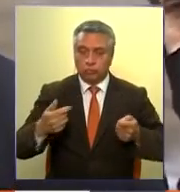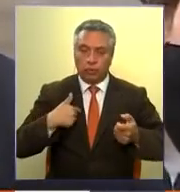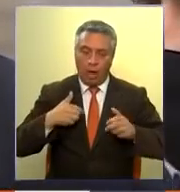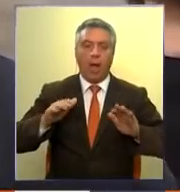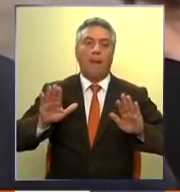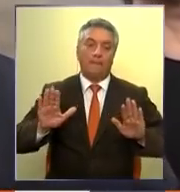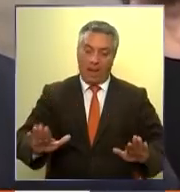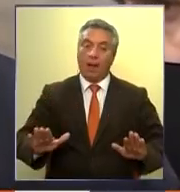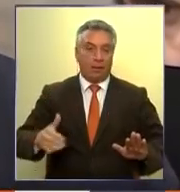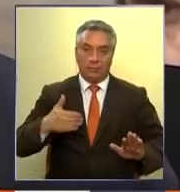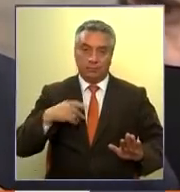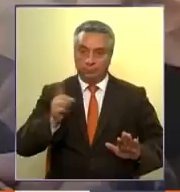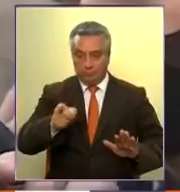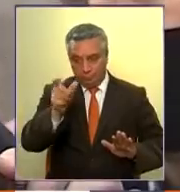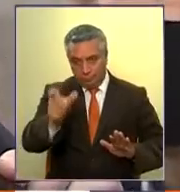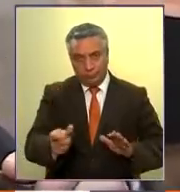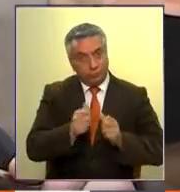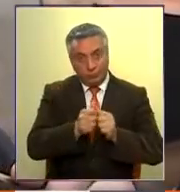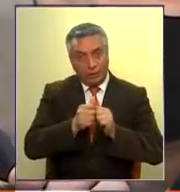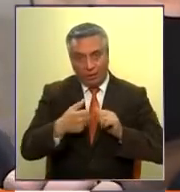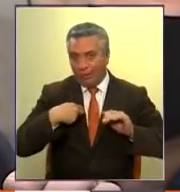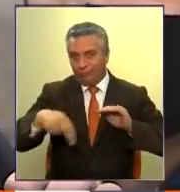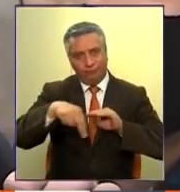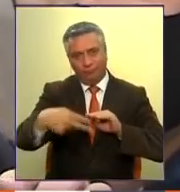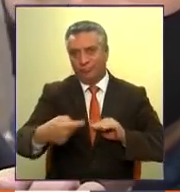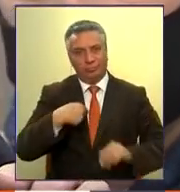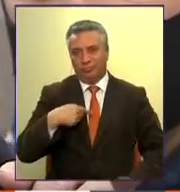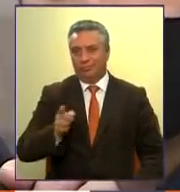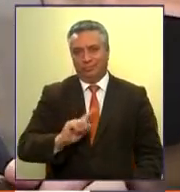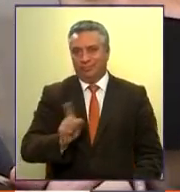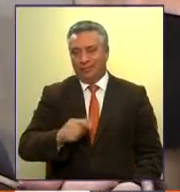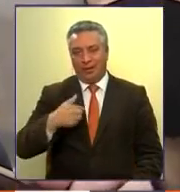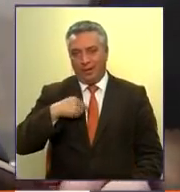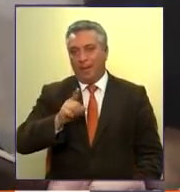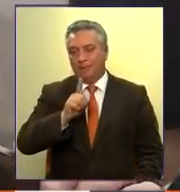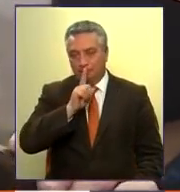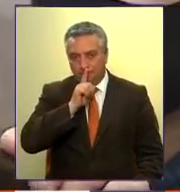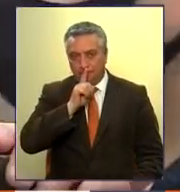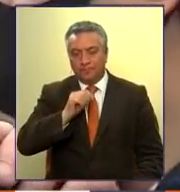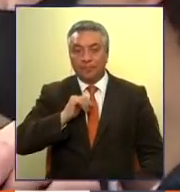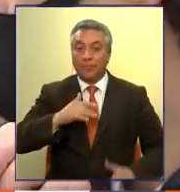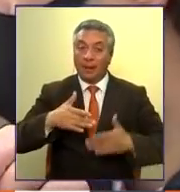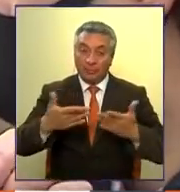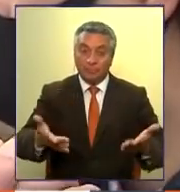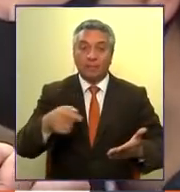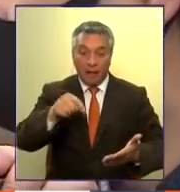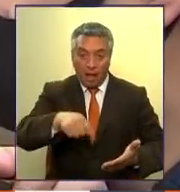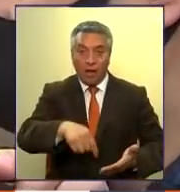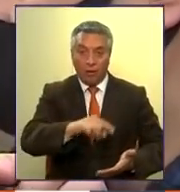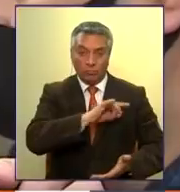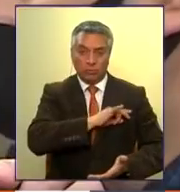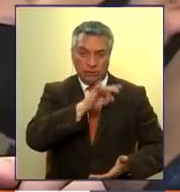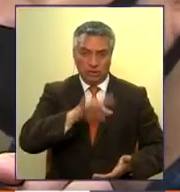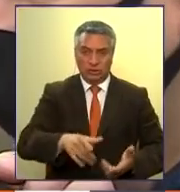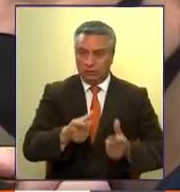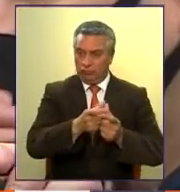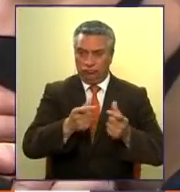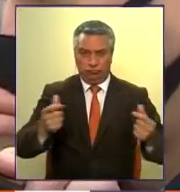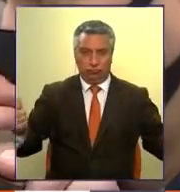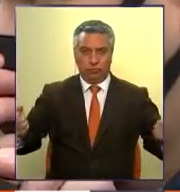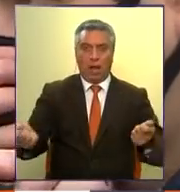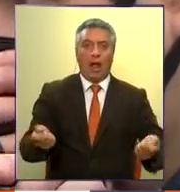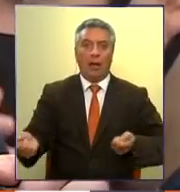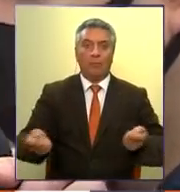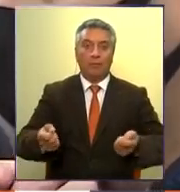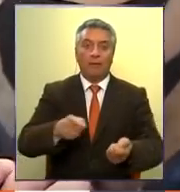no agredir a mi colega reiterar el dolor de los camioneros de chile para esta familia